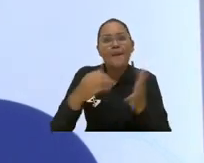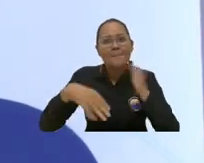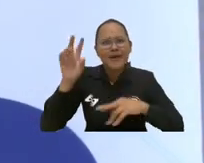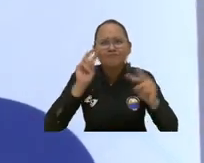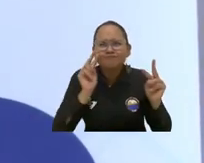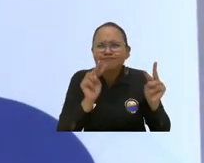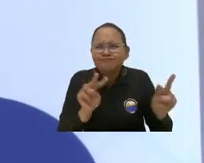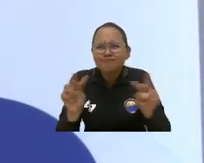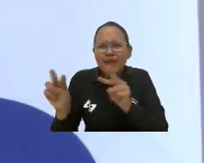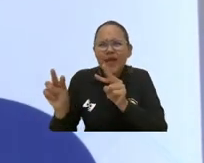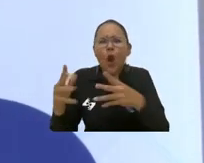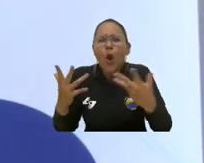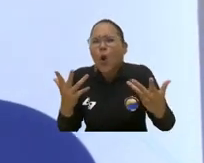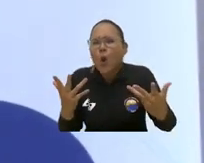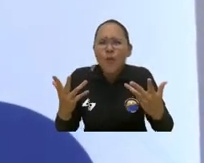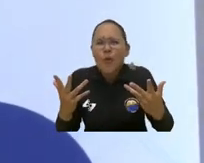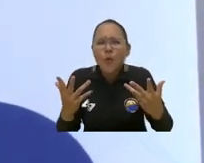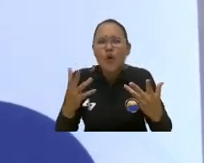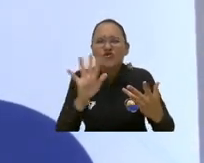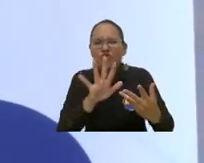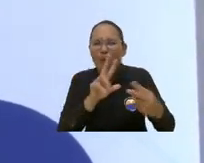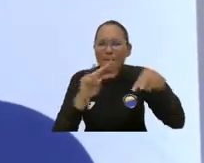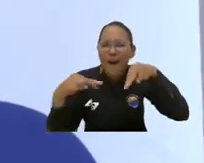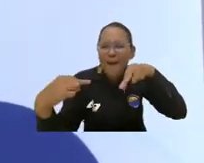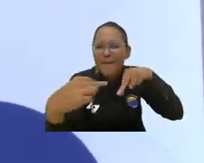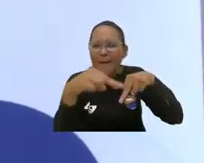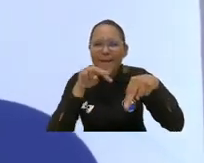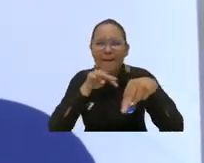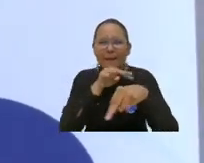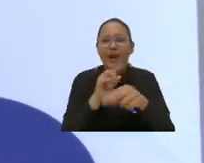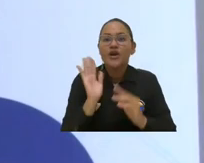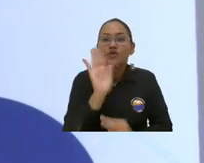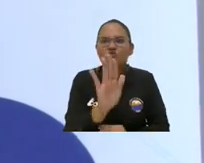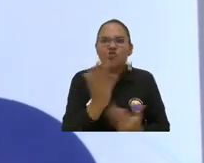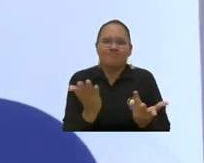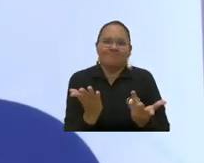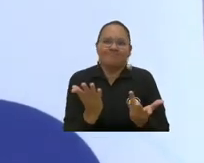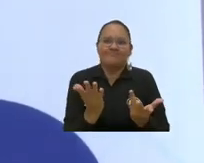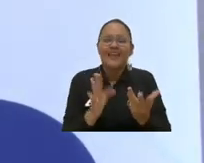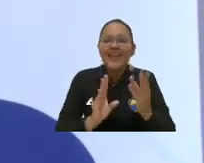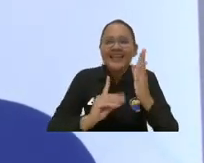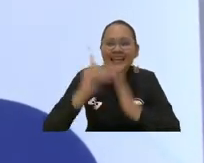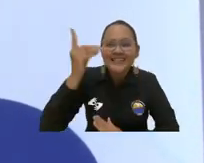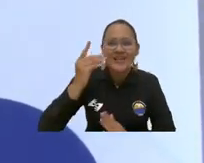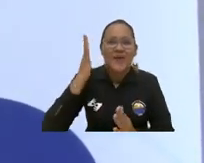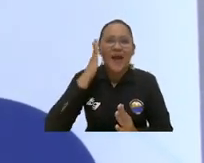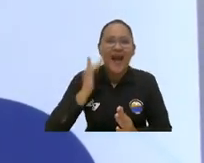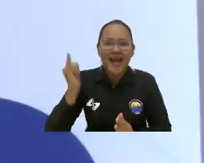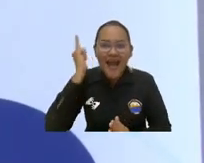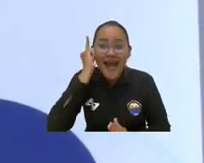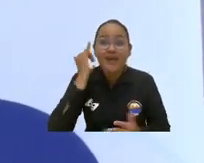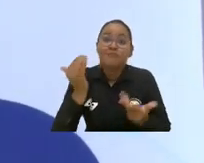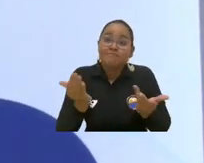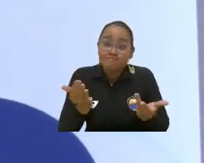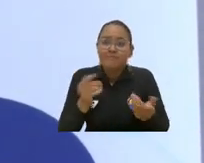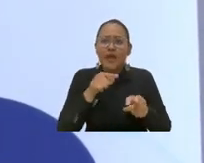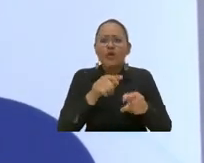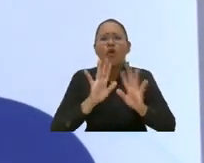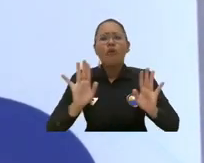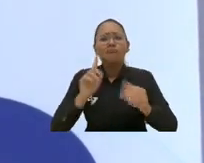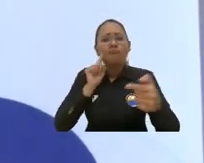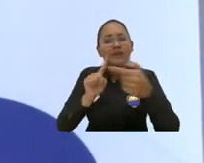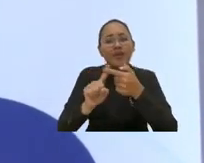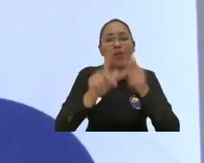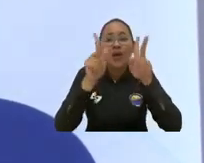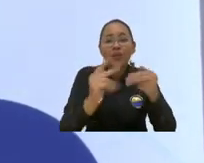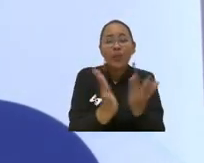programa visualice cada una de las perspectivas que tiene en términos de desarrollo académico, que